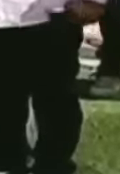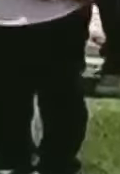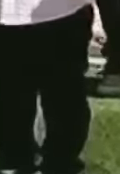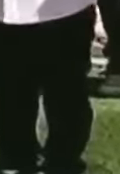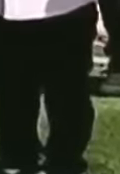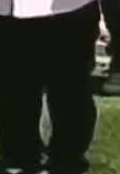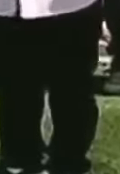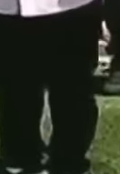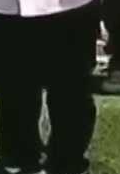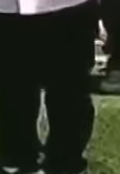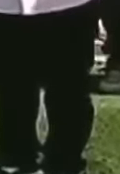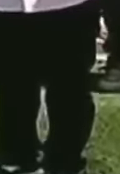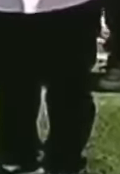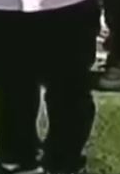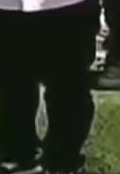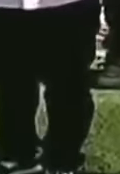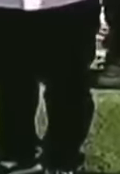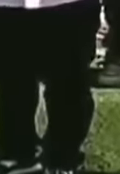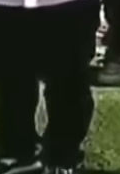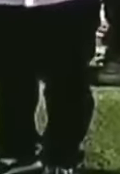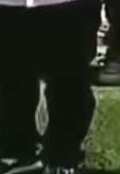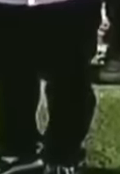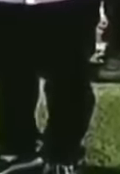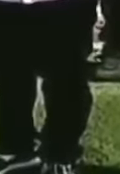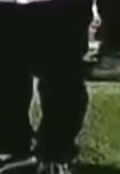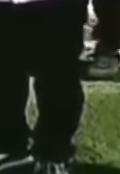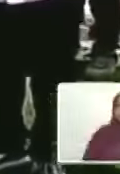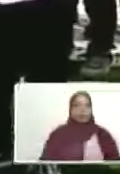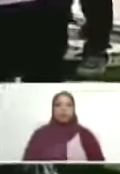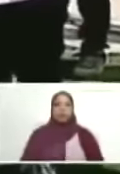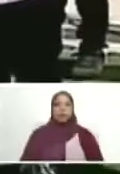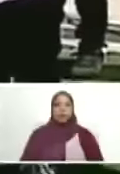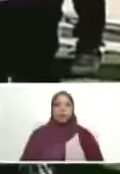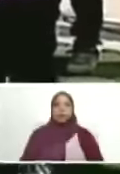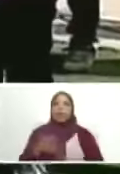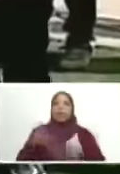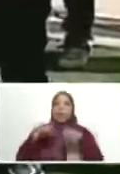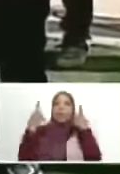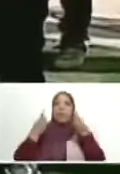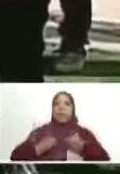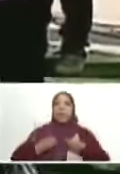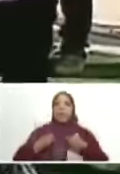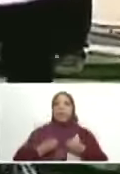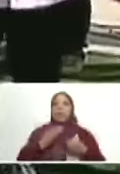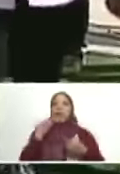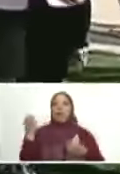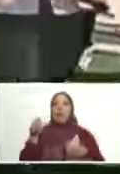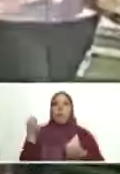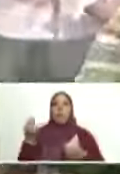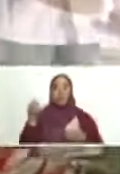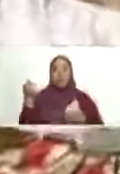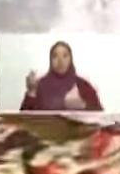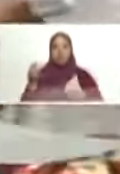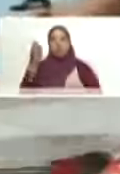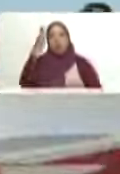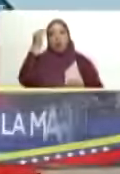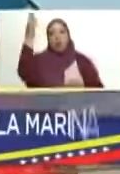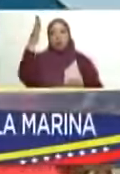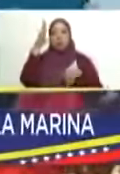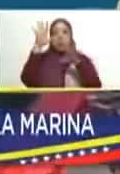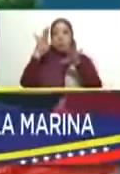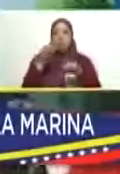gran aplauso para estas muchachas y estos muchachos, danzas nacionalistas de La Guaira. ¡Que viva la juventud! ¡Que viva! Que Dios me los bendiga.